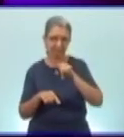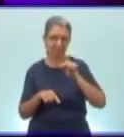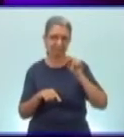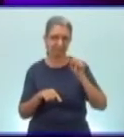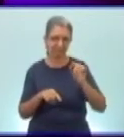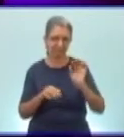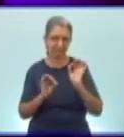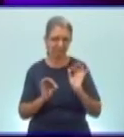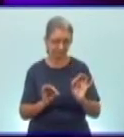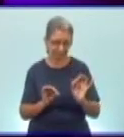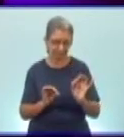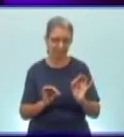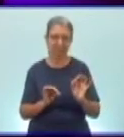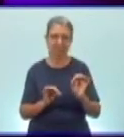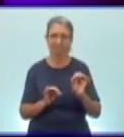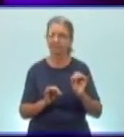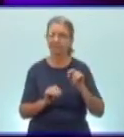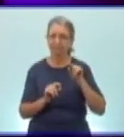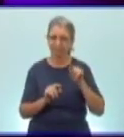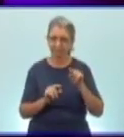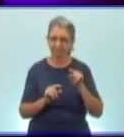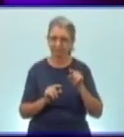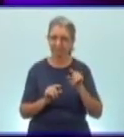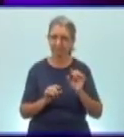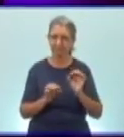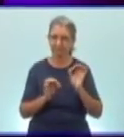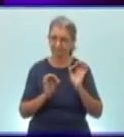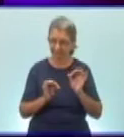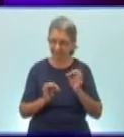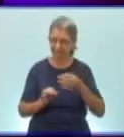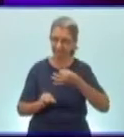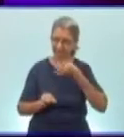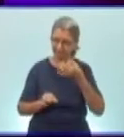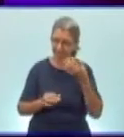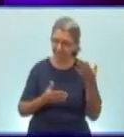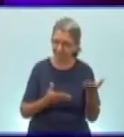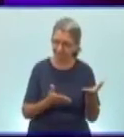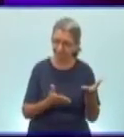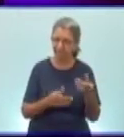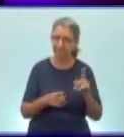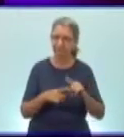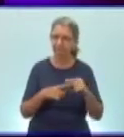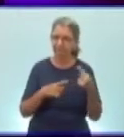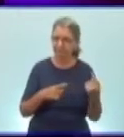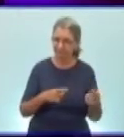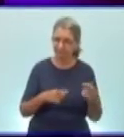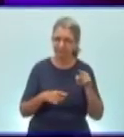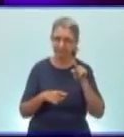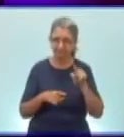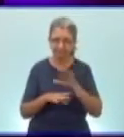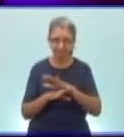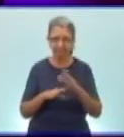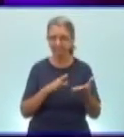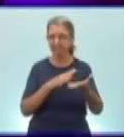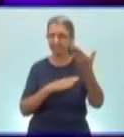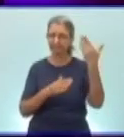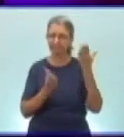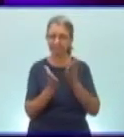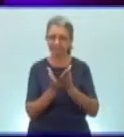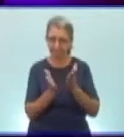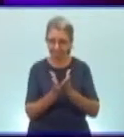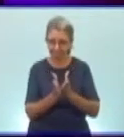periodo, 2pi por la frecuencia. Usted puede llegar a expresiones que nos permitan calcular tanto el periodo como la frecuencia de las